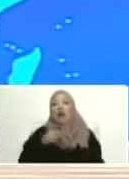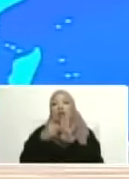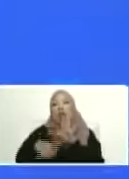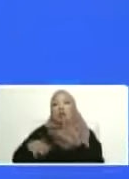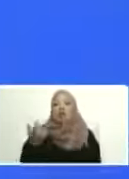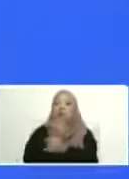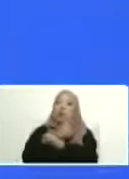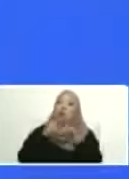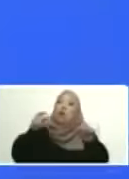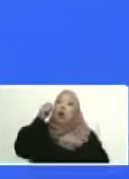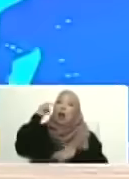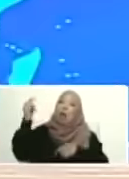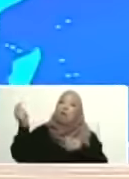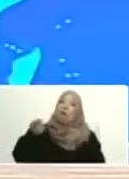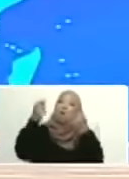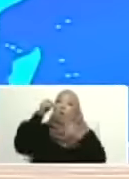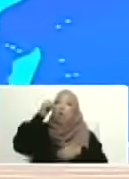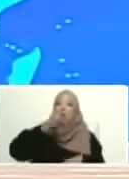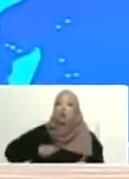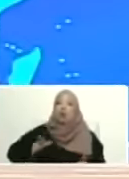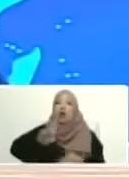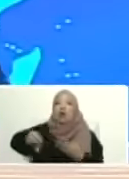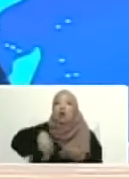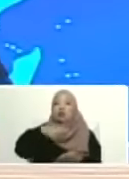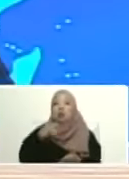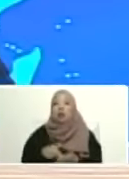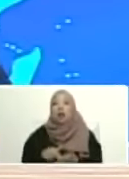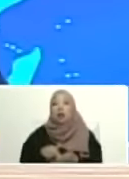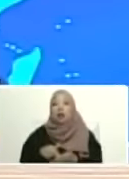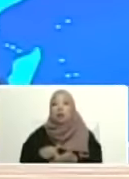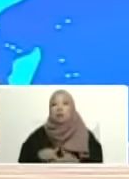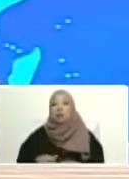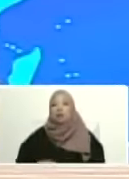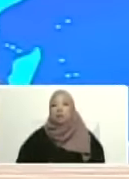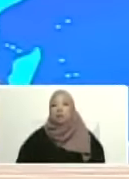Soberanía popular, soberanía nacional.